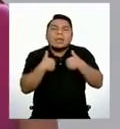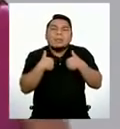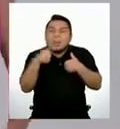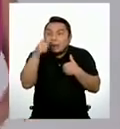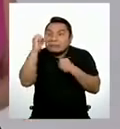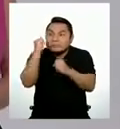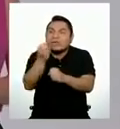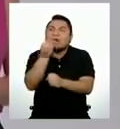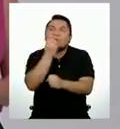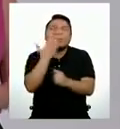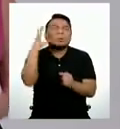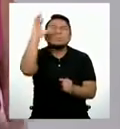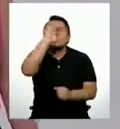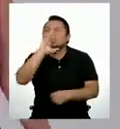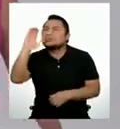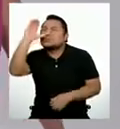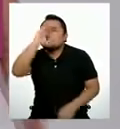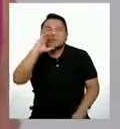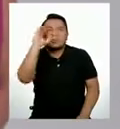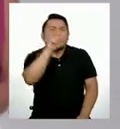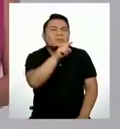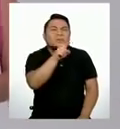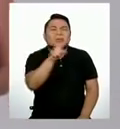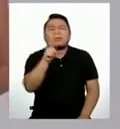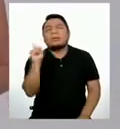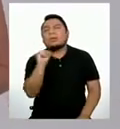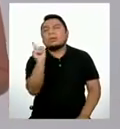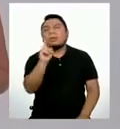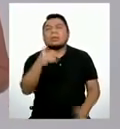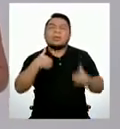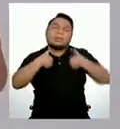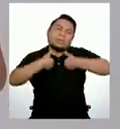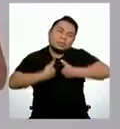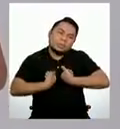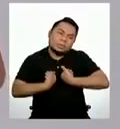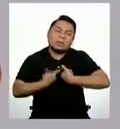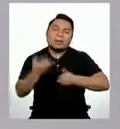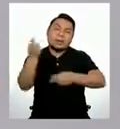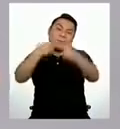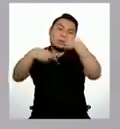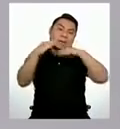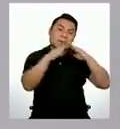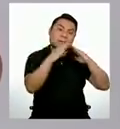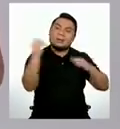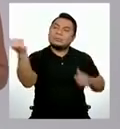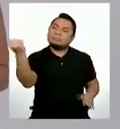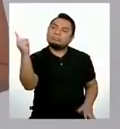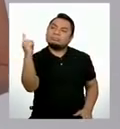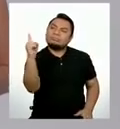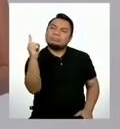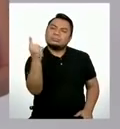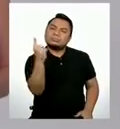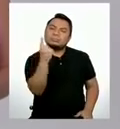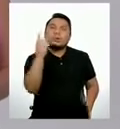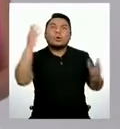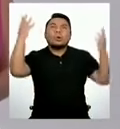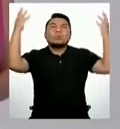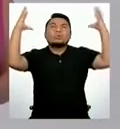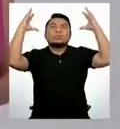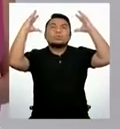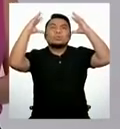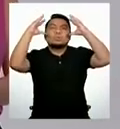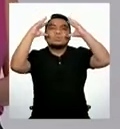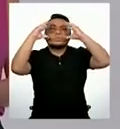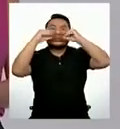cazar. Entonces, cansado, decidió volver a su casa, ya casi cuando había oscurecido, y le